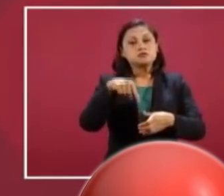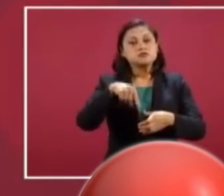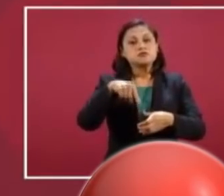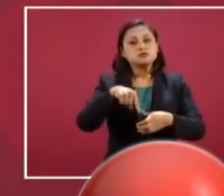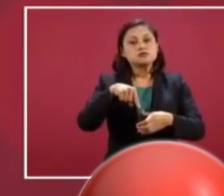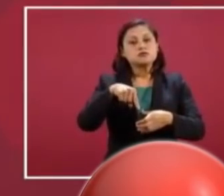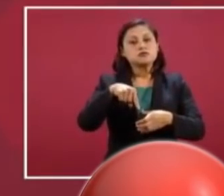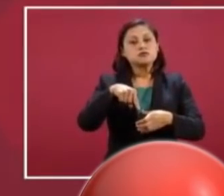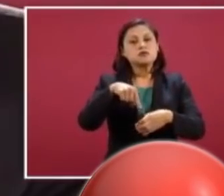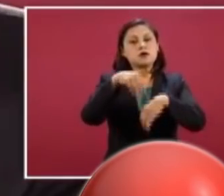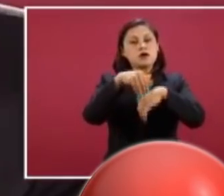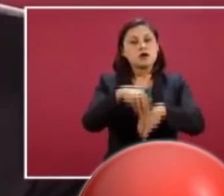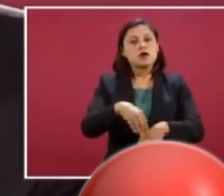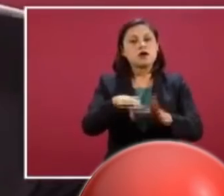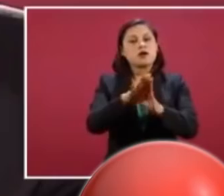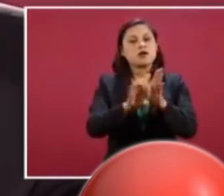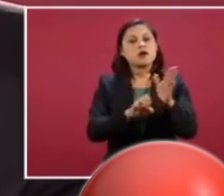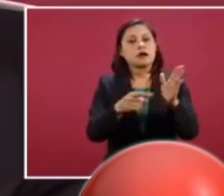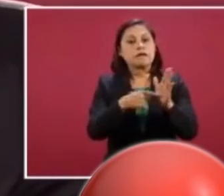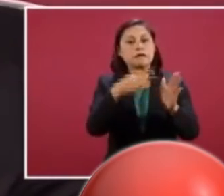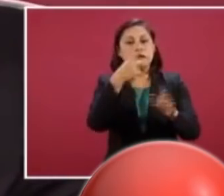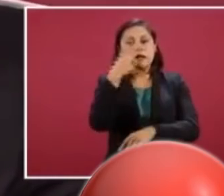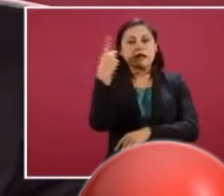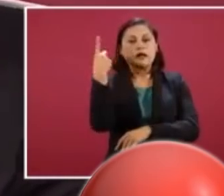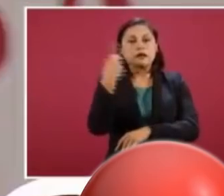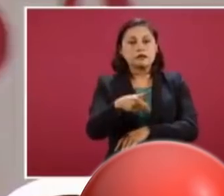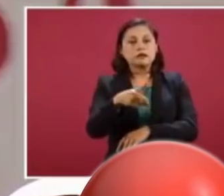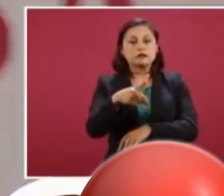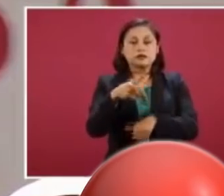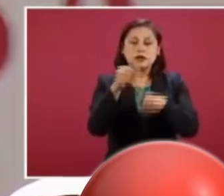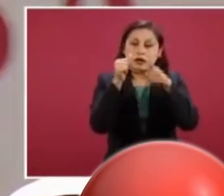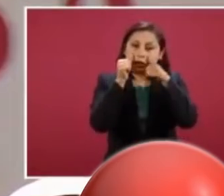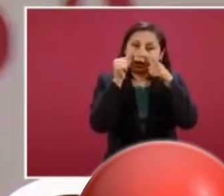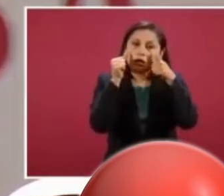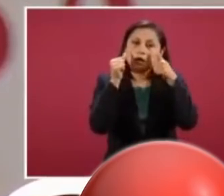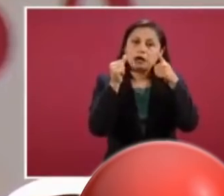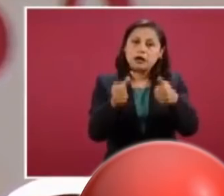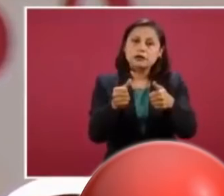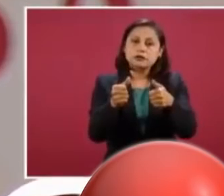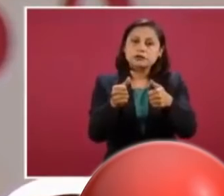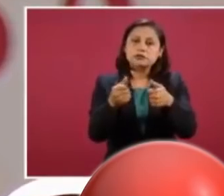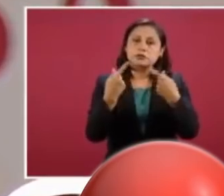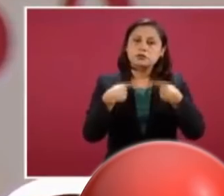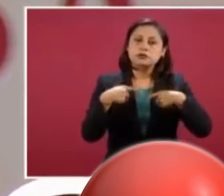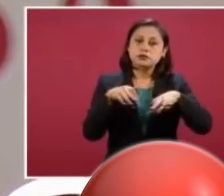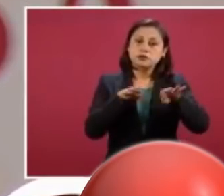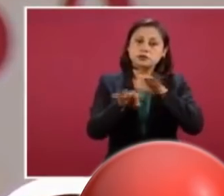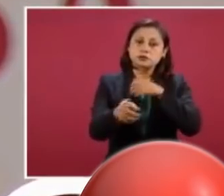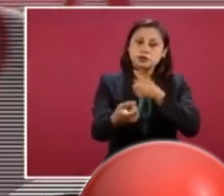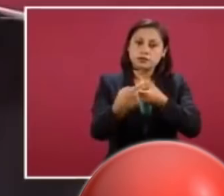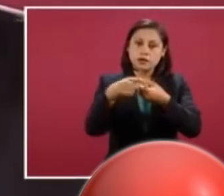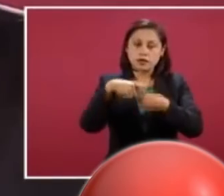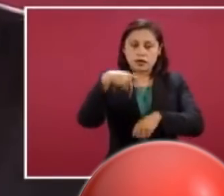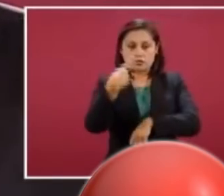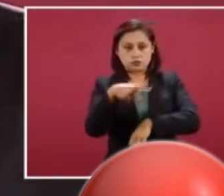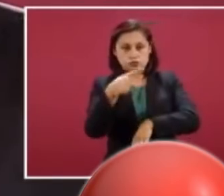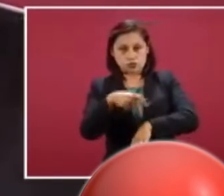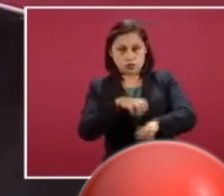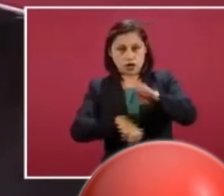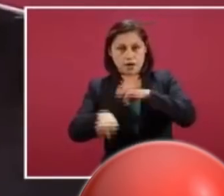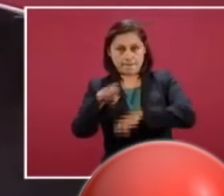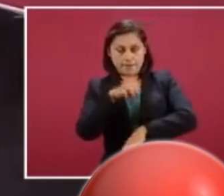un trato digno, justo a los trabajadores, que se